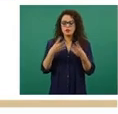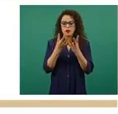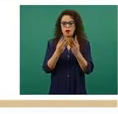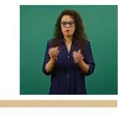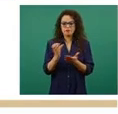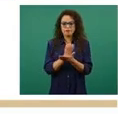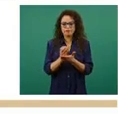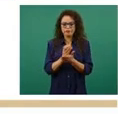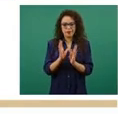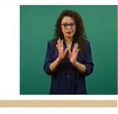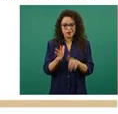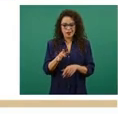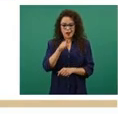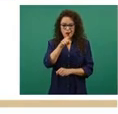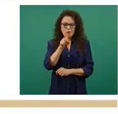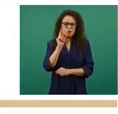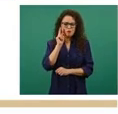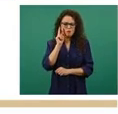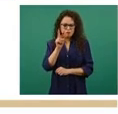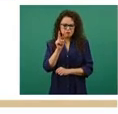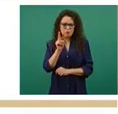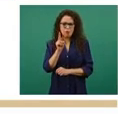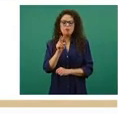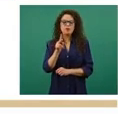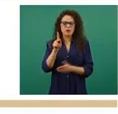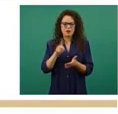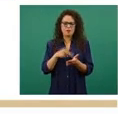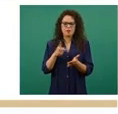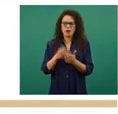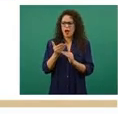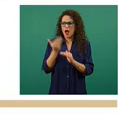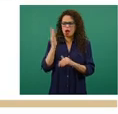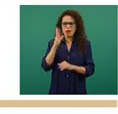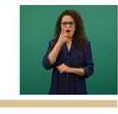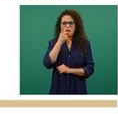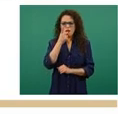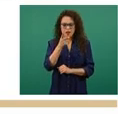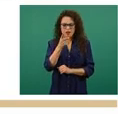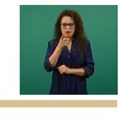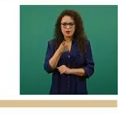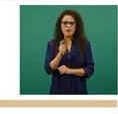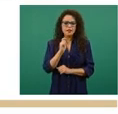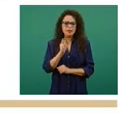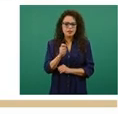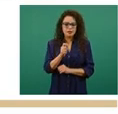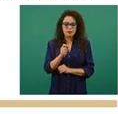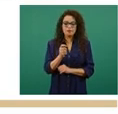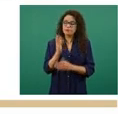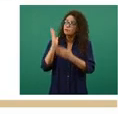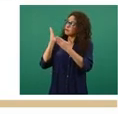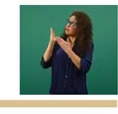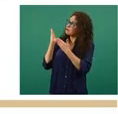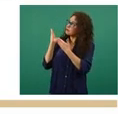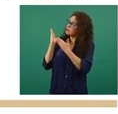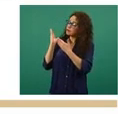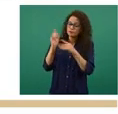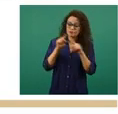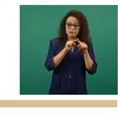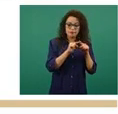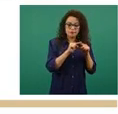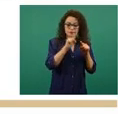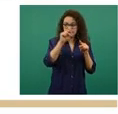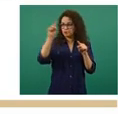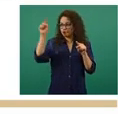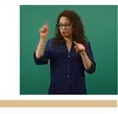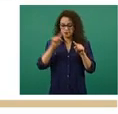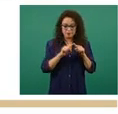ustedes tienen, lo hemos platicado en diferentes ocasiones, donde podemos ver en nuestros ejes